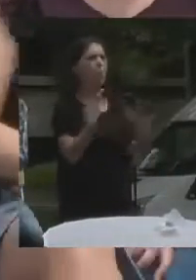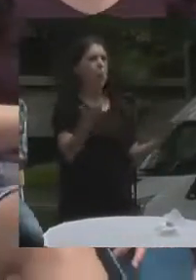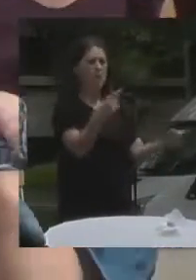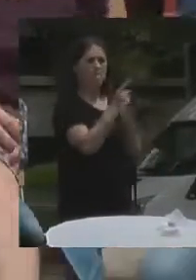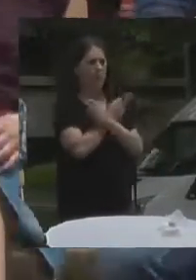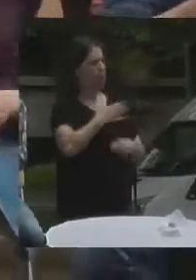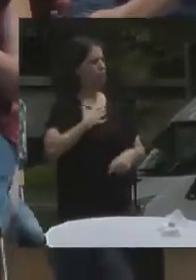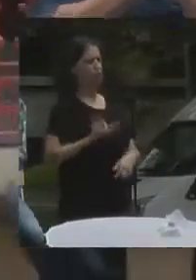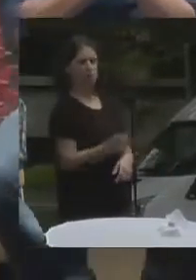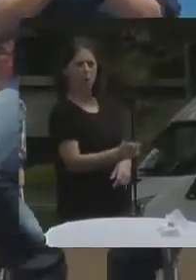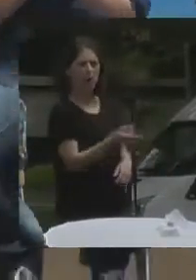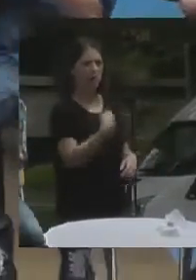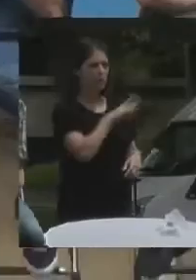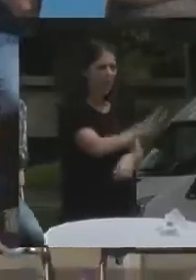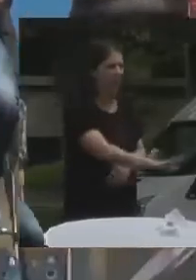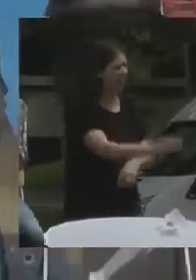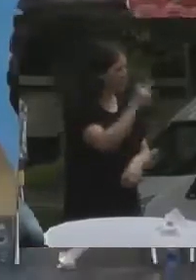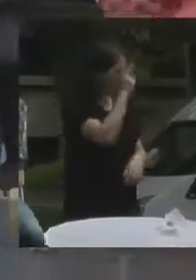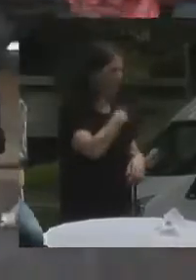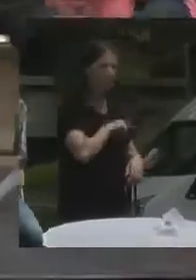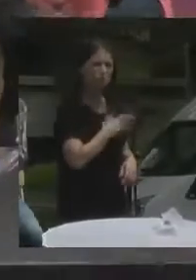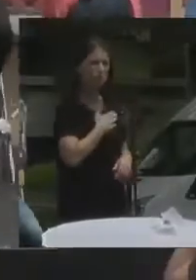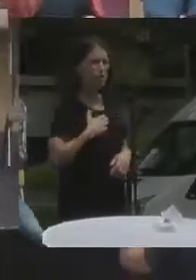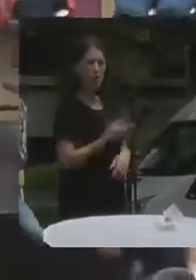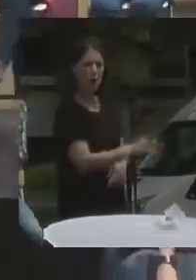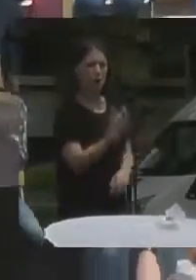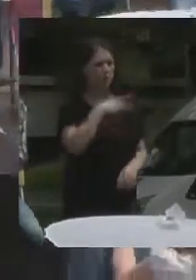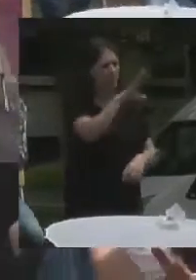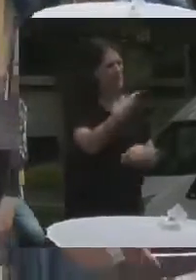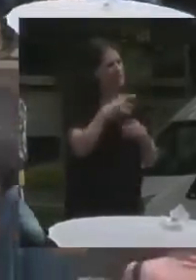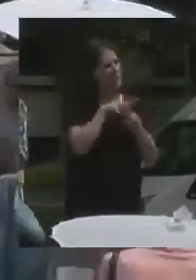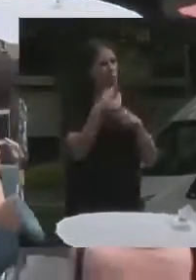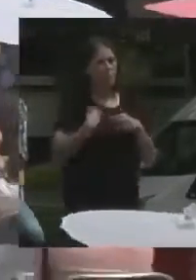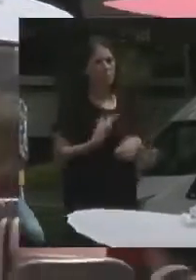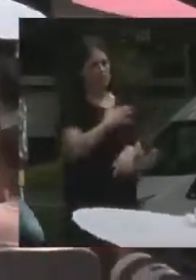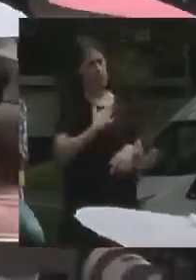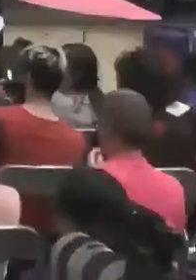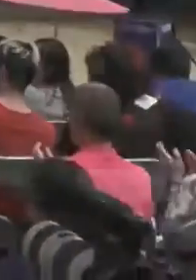Non queremos eses meniños así. Non queremos que estea o país así.